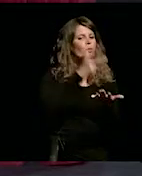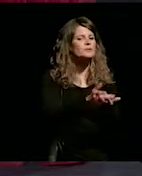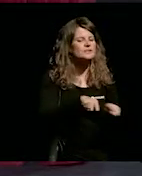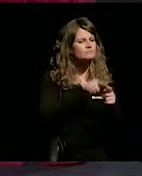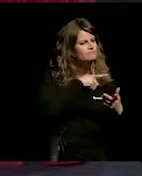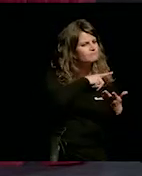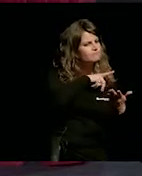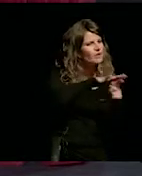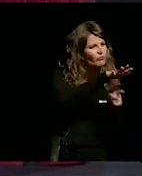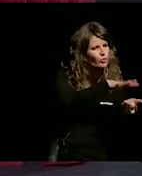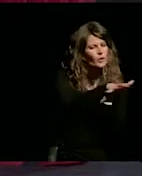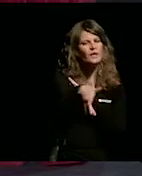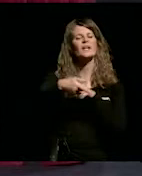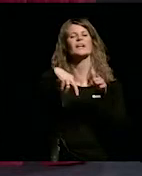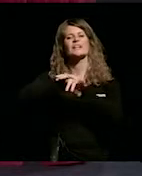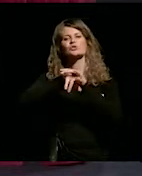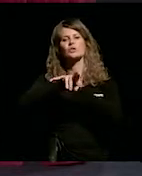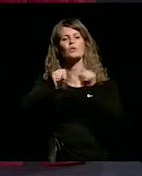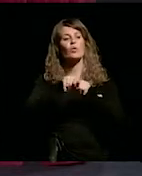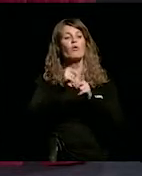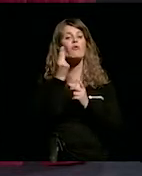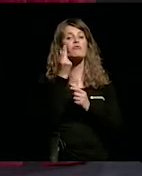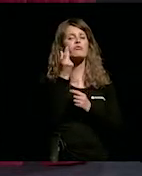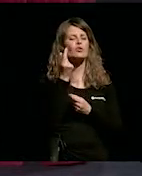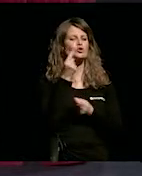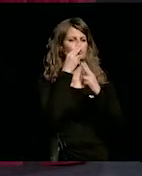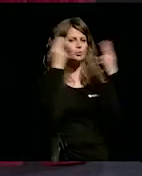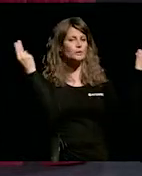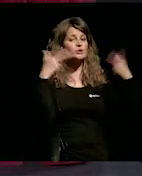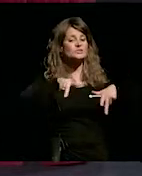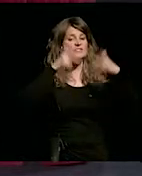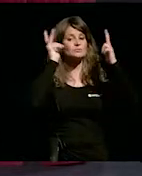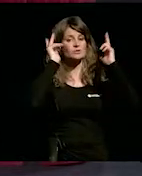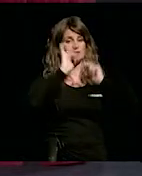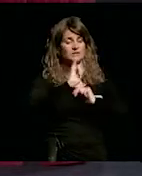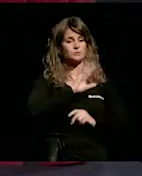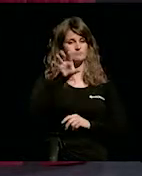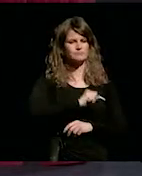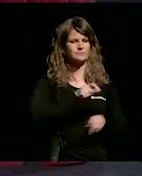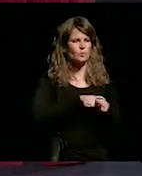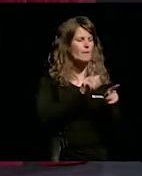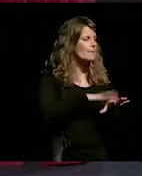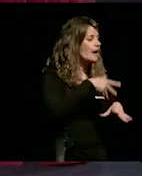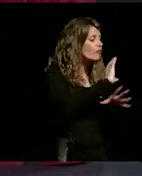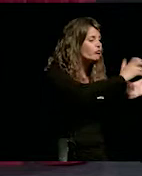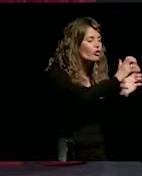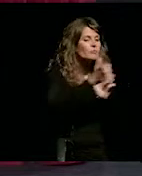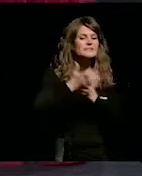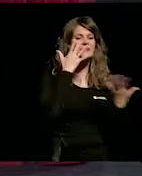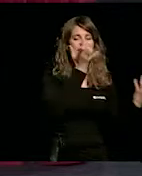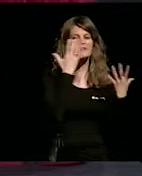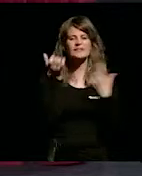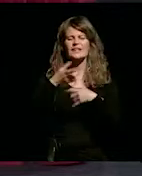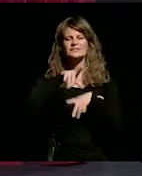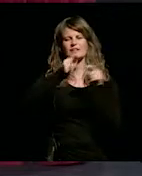artes en un contexto social, gestionando los fondos públicos disponibles para las distintas formas artísticas. Me encargué de